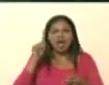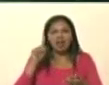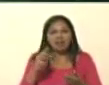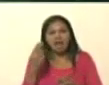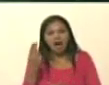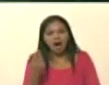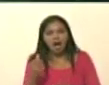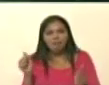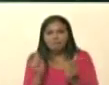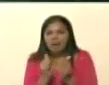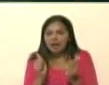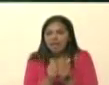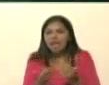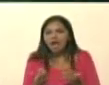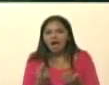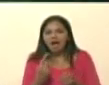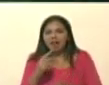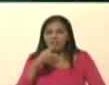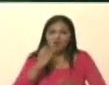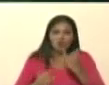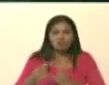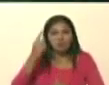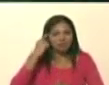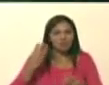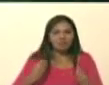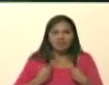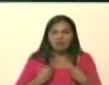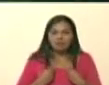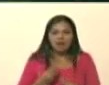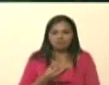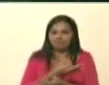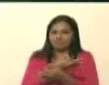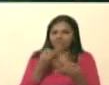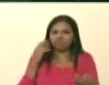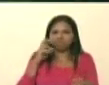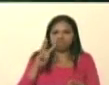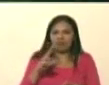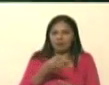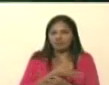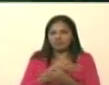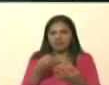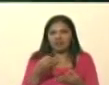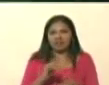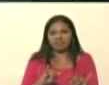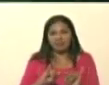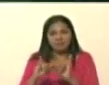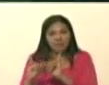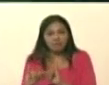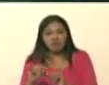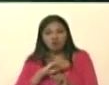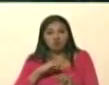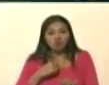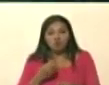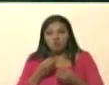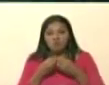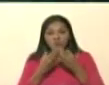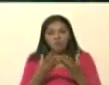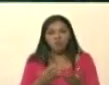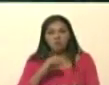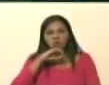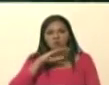día de la vida de nuestro amado libertador es extraordinario y con ese paralelo nos cuentan la historia